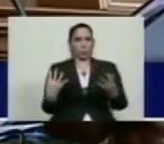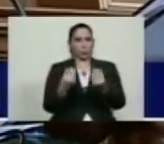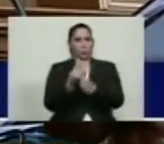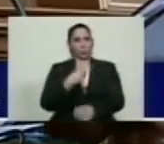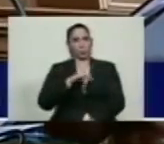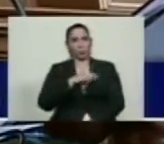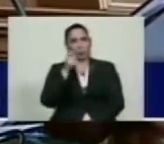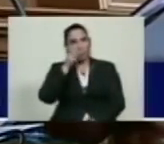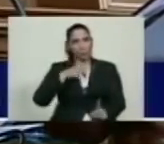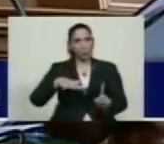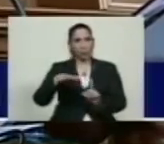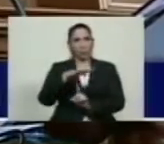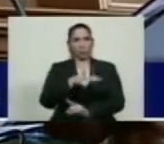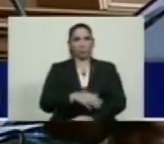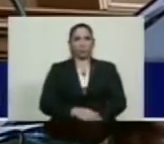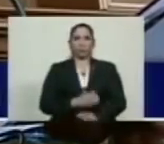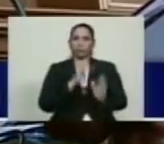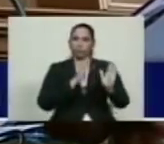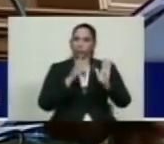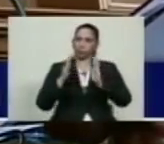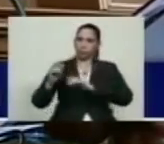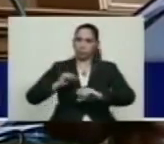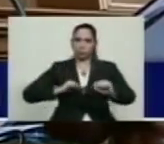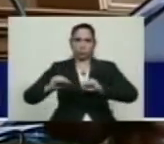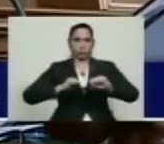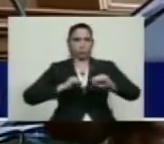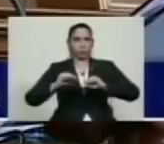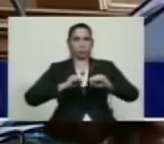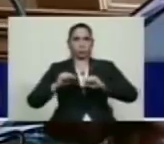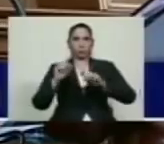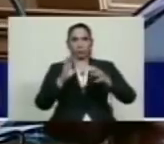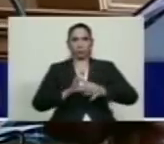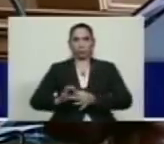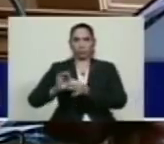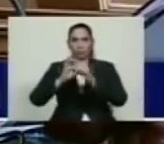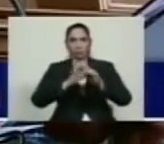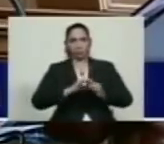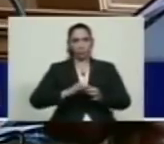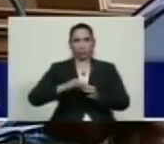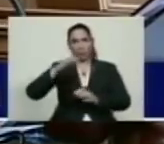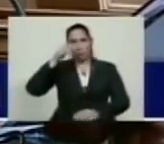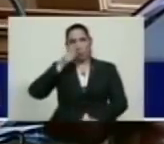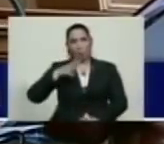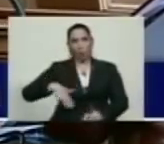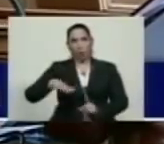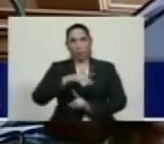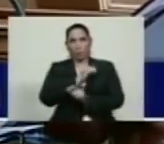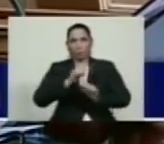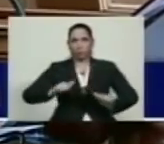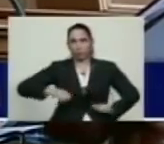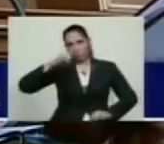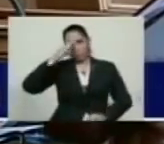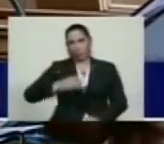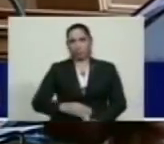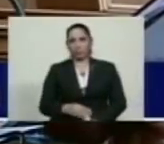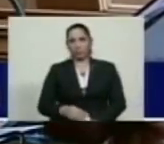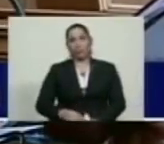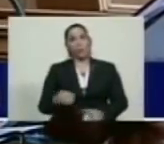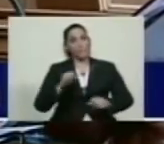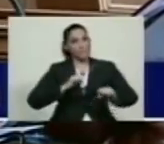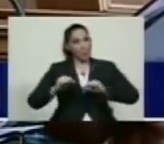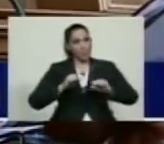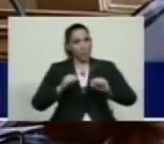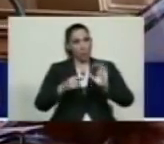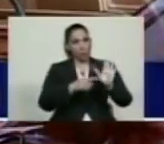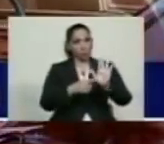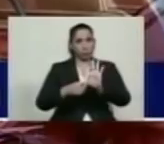pueblo, organizados, movilizados en unión cívico-militar y con la acción, pensamiento y ejemplo de Simón